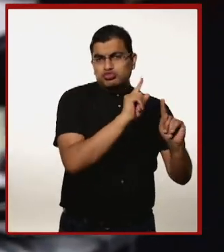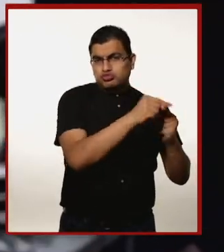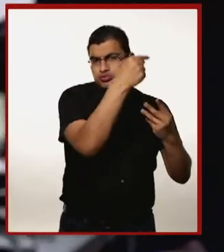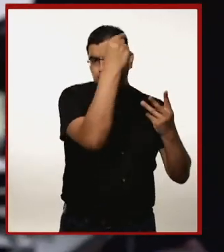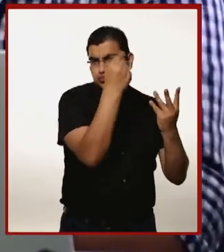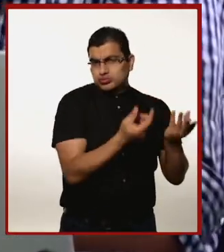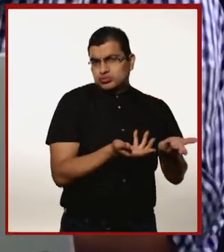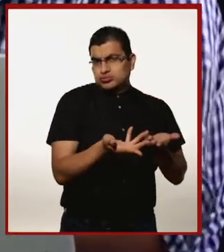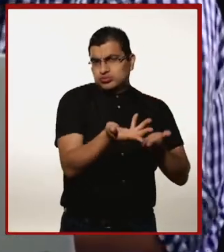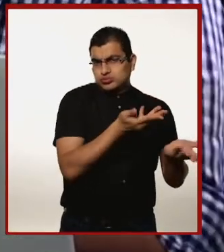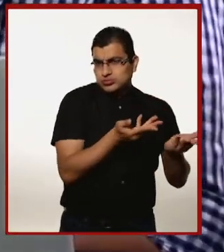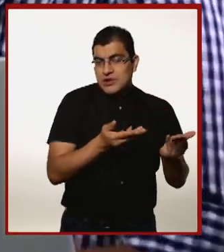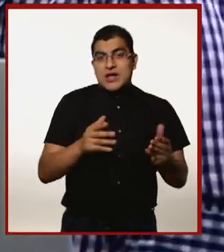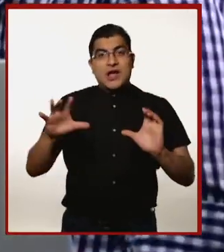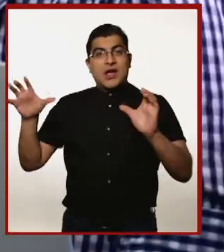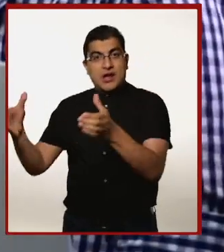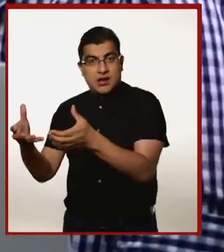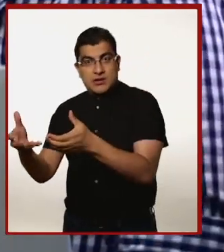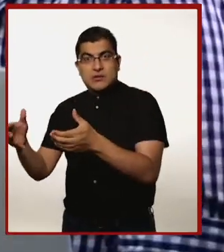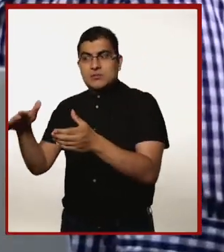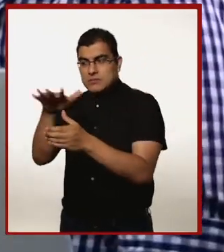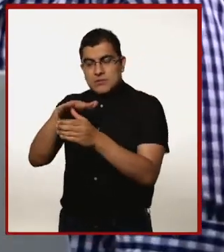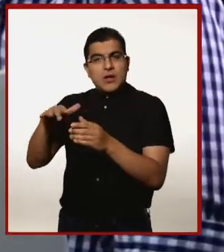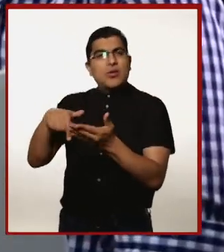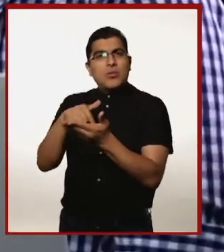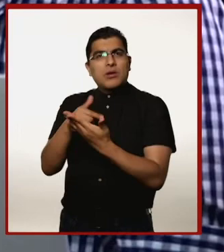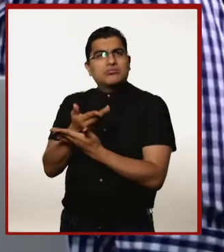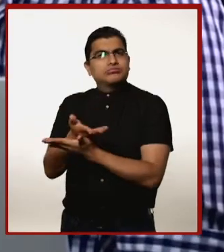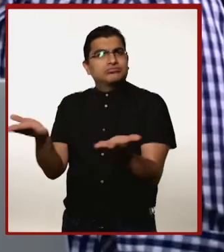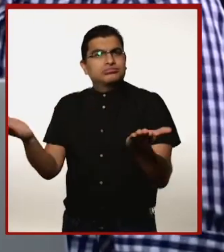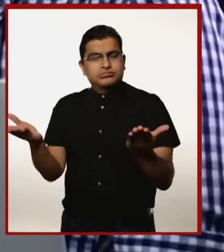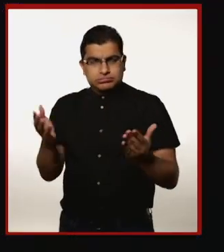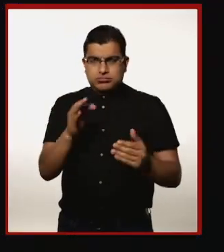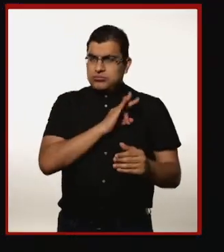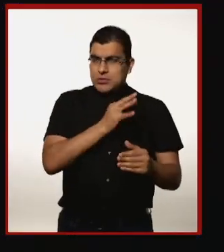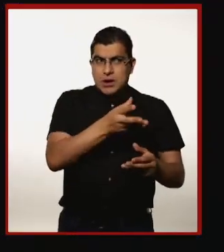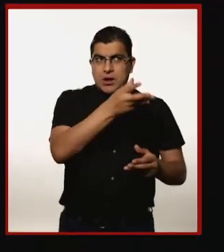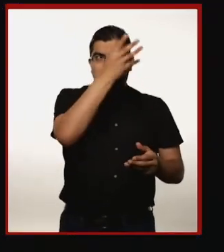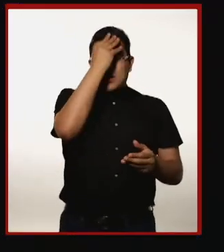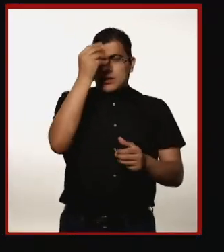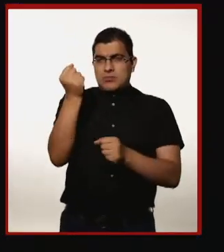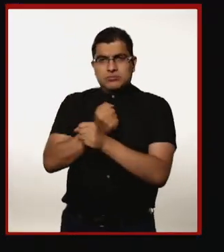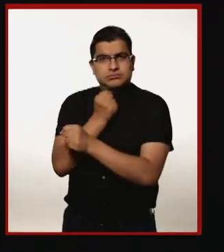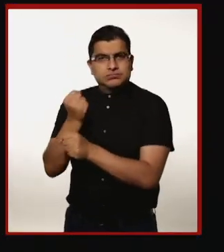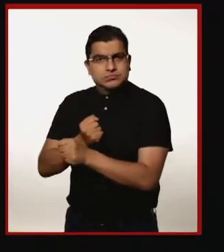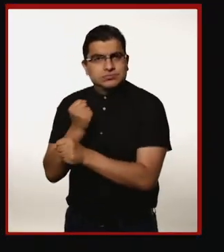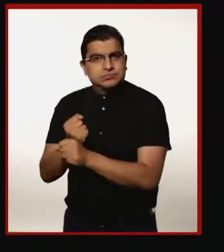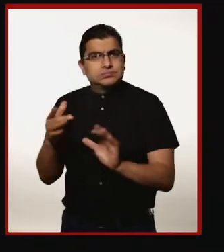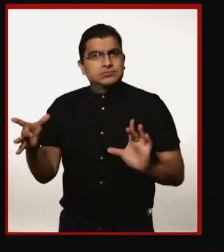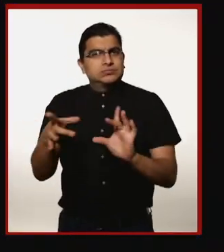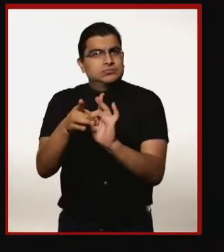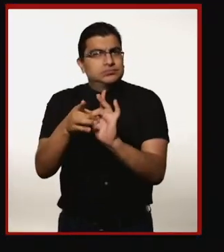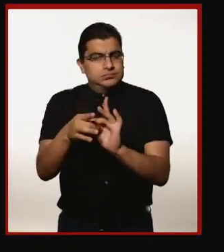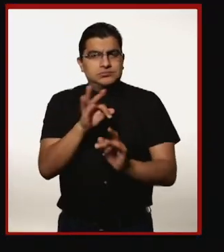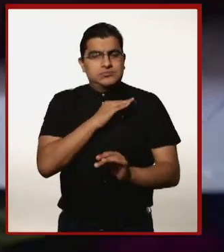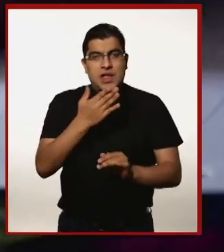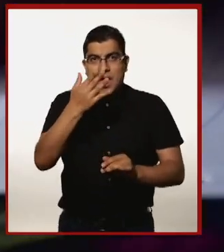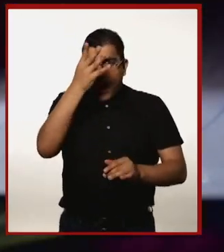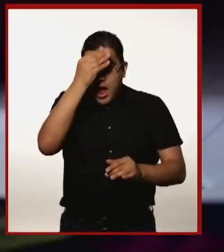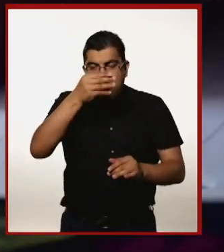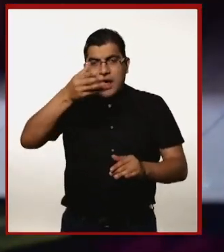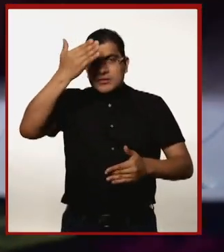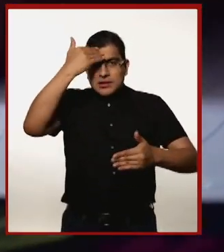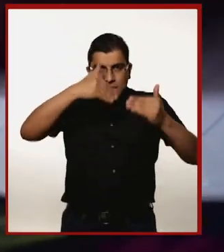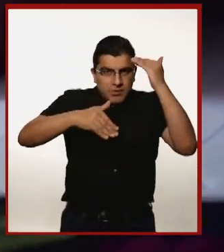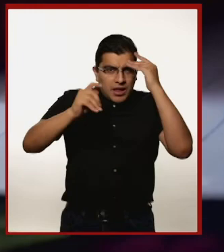brindar ciertos elementos, la comunidad genere ese espacio también para poner en práctica esos elementos, pero también nos desarrolla